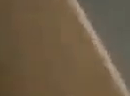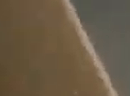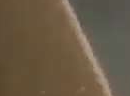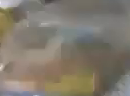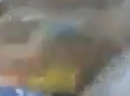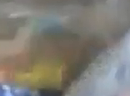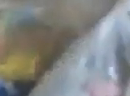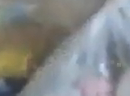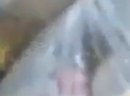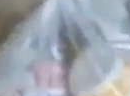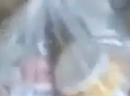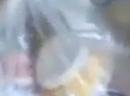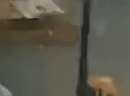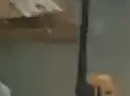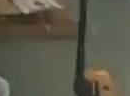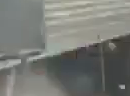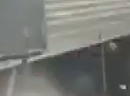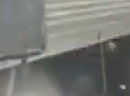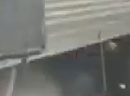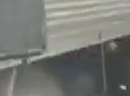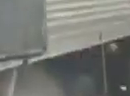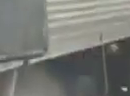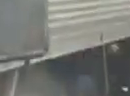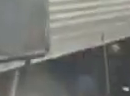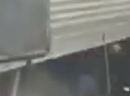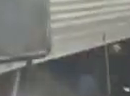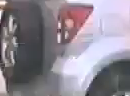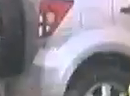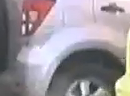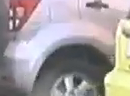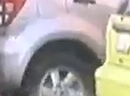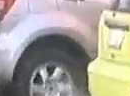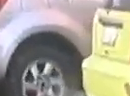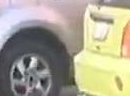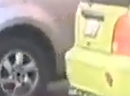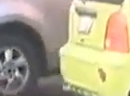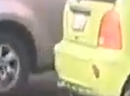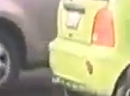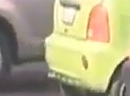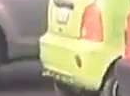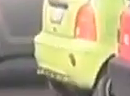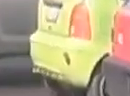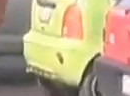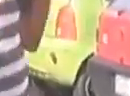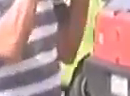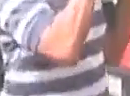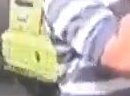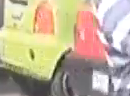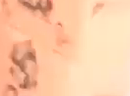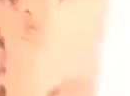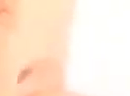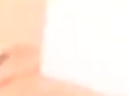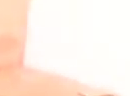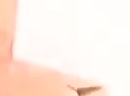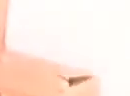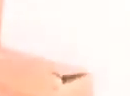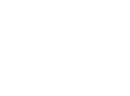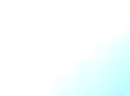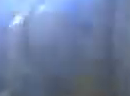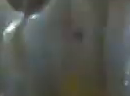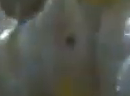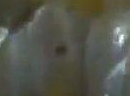Y Venezuela saldrá adelante porque es nuestra patria. Y por nuestra patria damos nuestra vida.